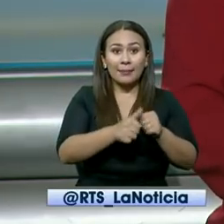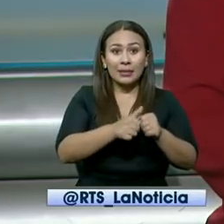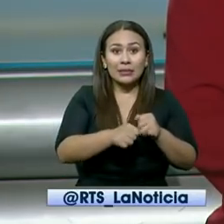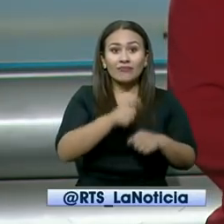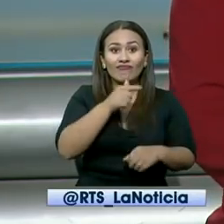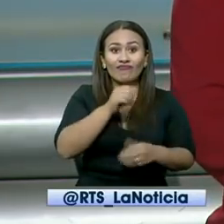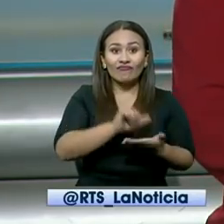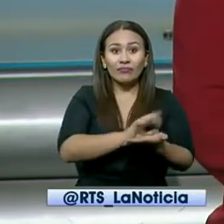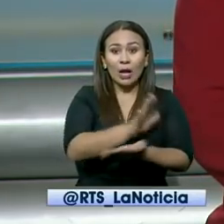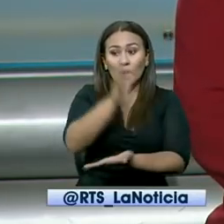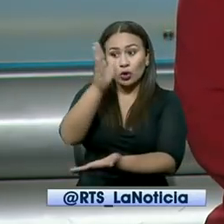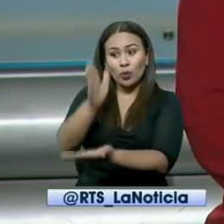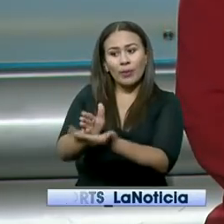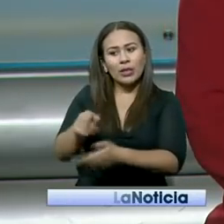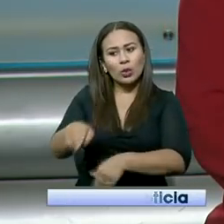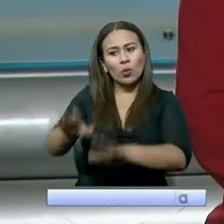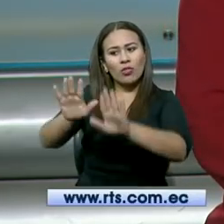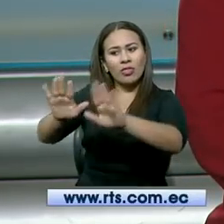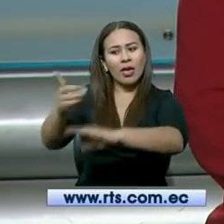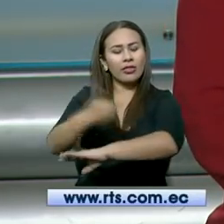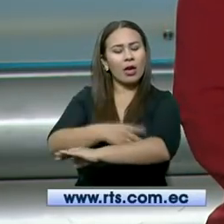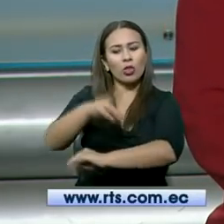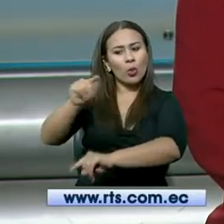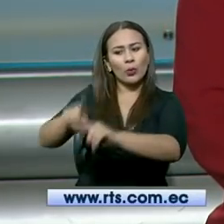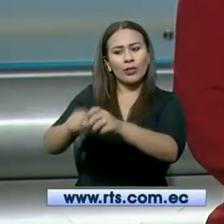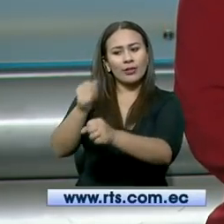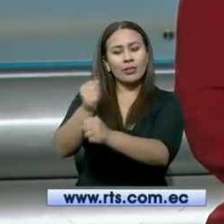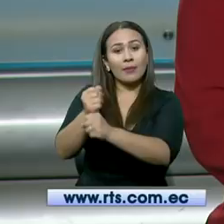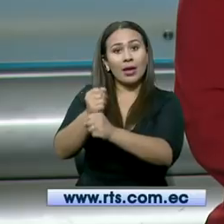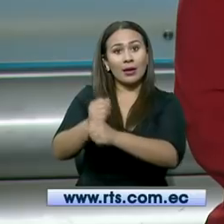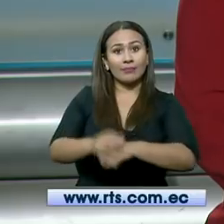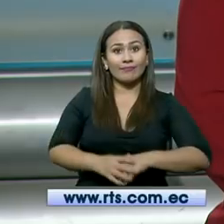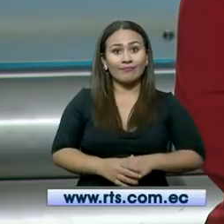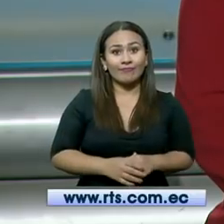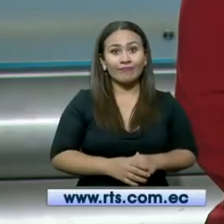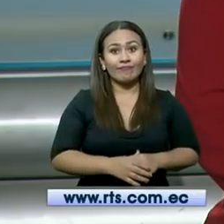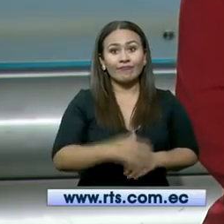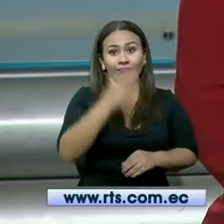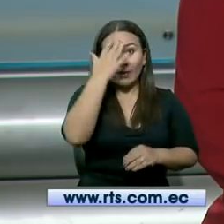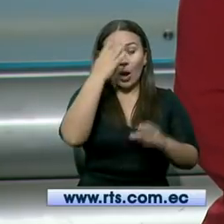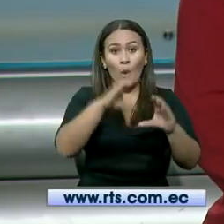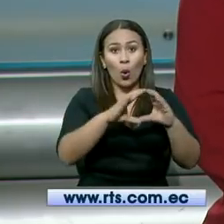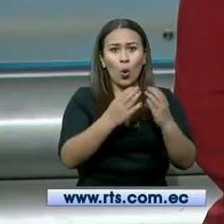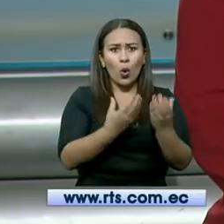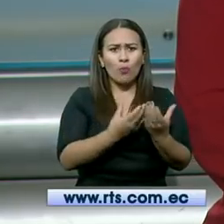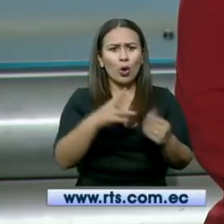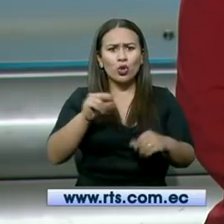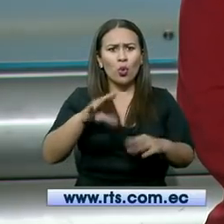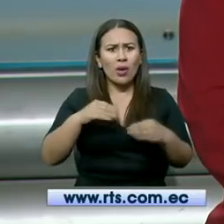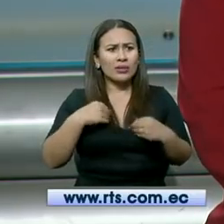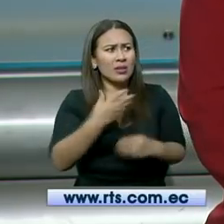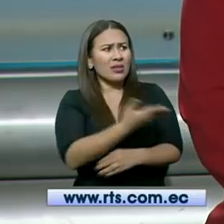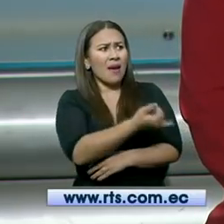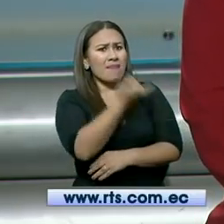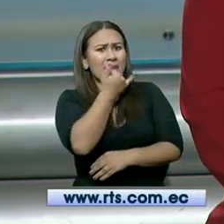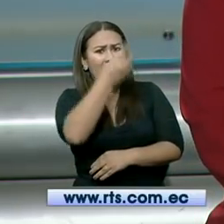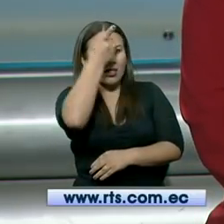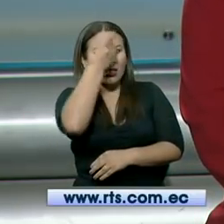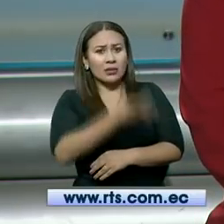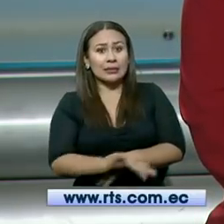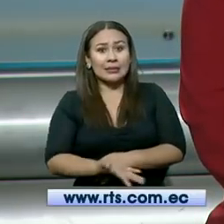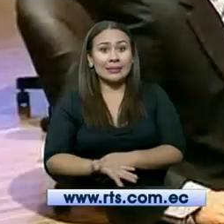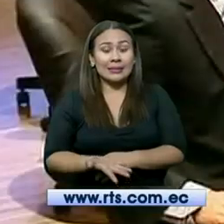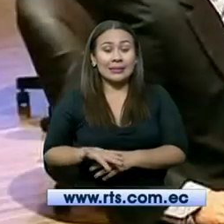la suspensión por 10 días de sus funciones. En el centro parlamentario hay rechazo a esta decisión.